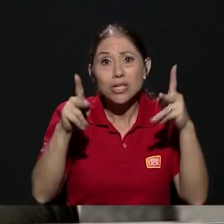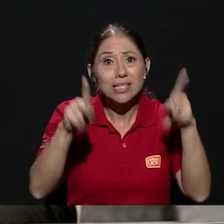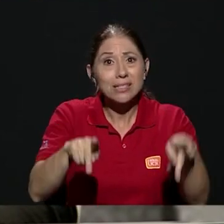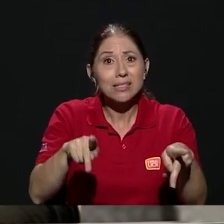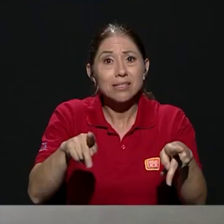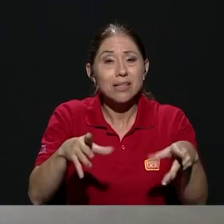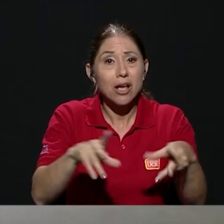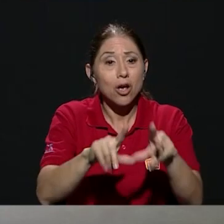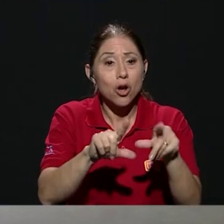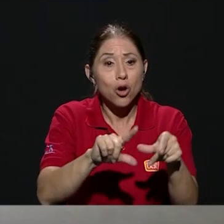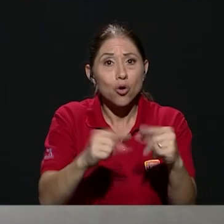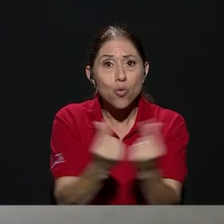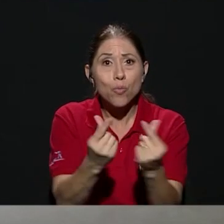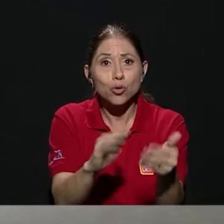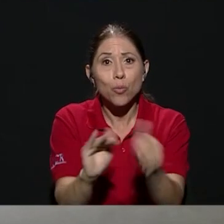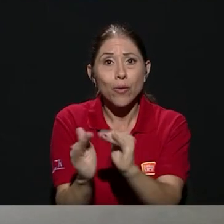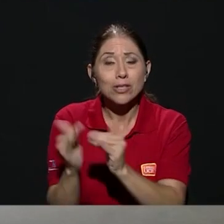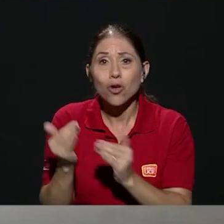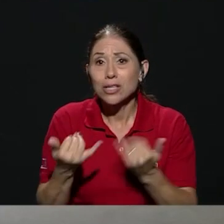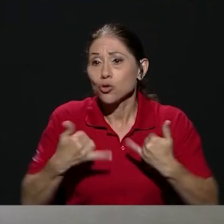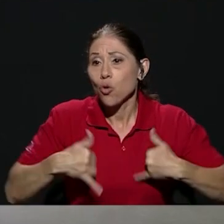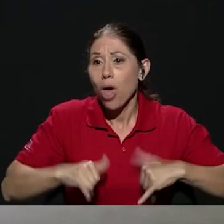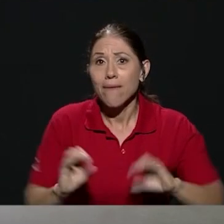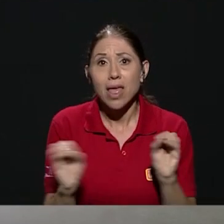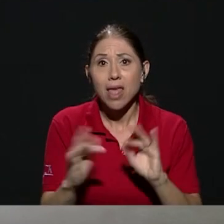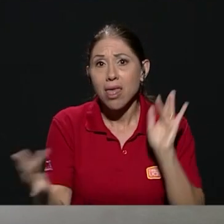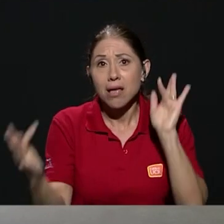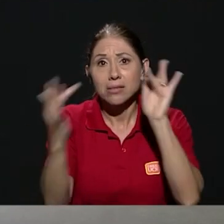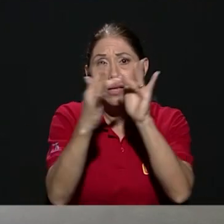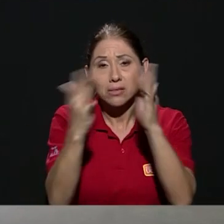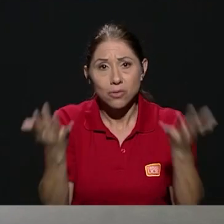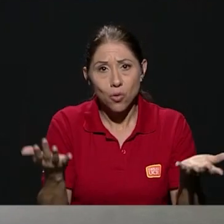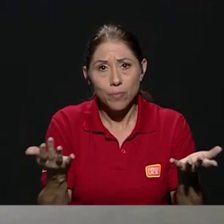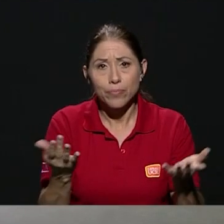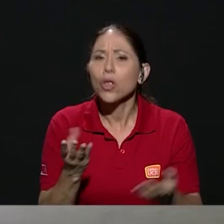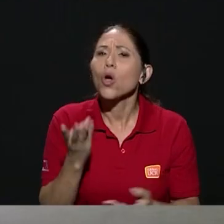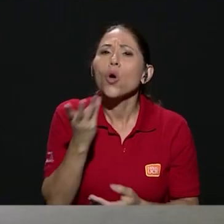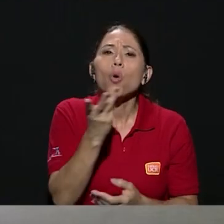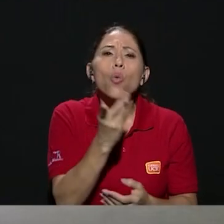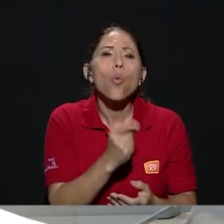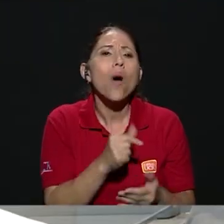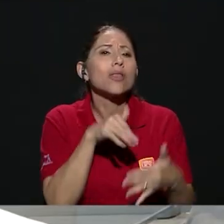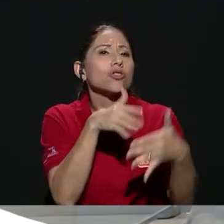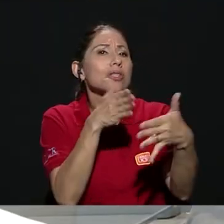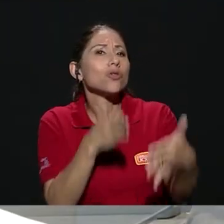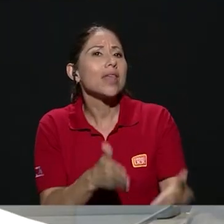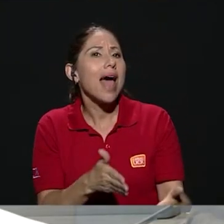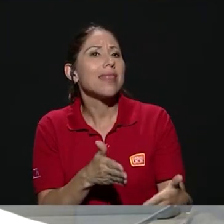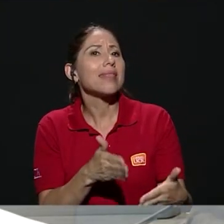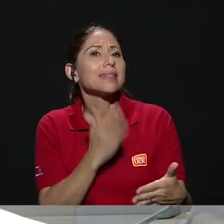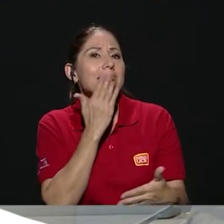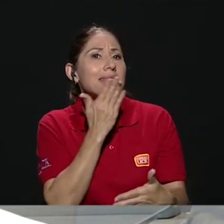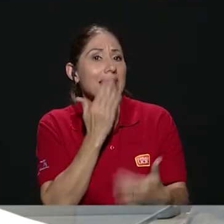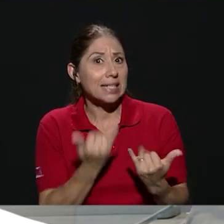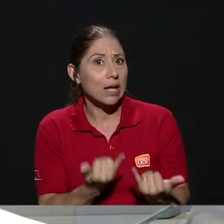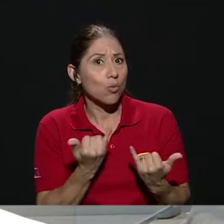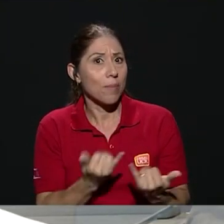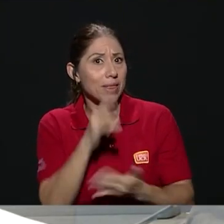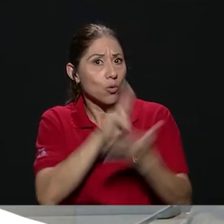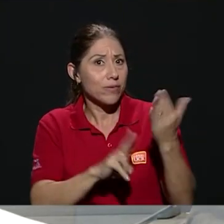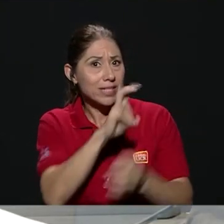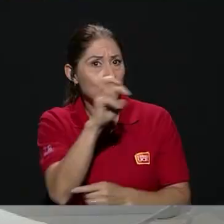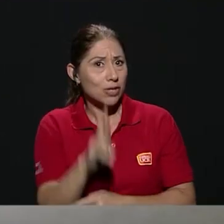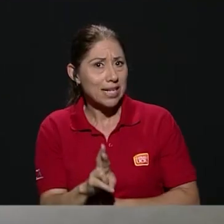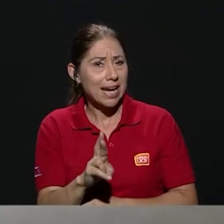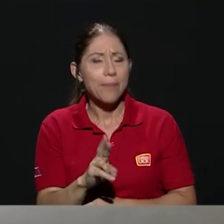todavía no hay acceso, entonces hay que contribuir con eso, ¿cierto? ¿Cuántos estudiantes indígenas tiene actualmente la Universidad de Costa Rica? La Universidad de Costa